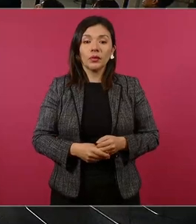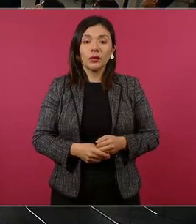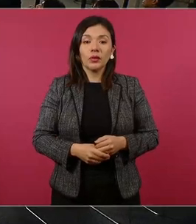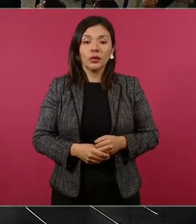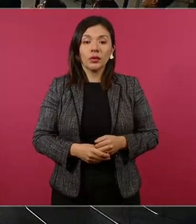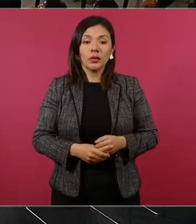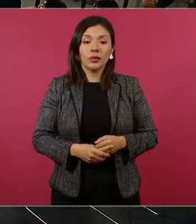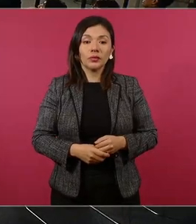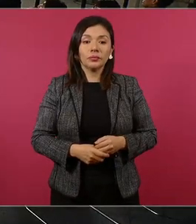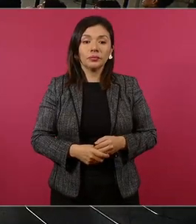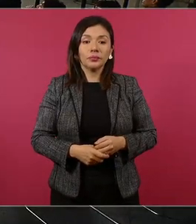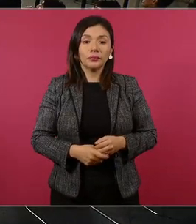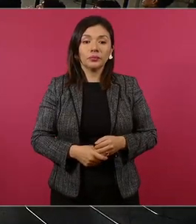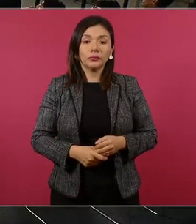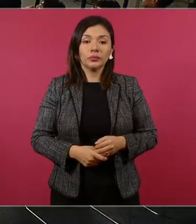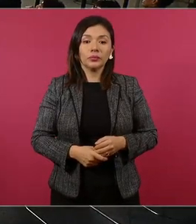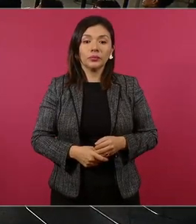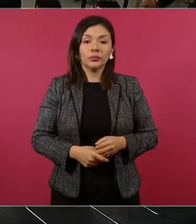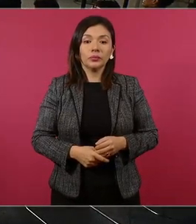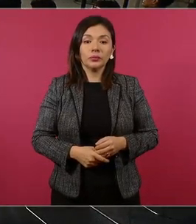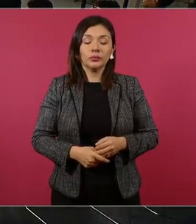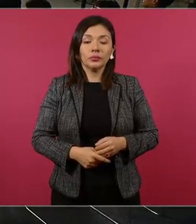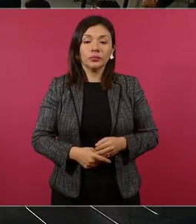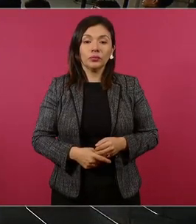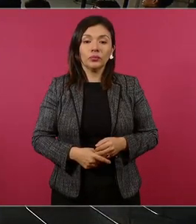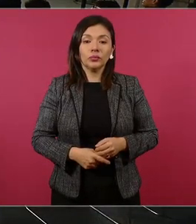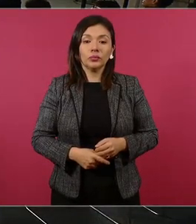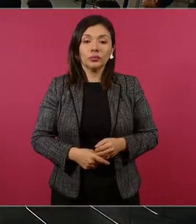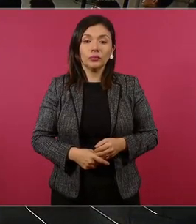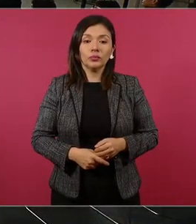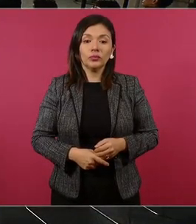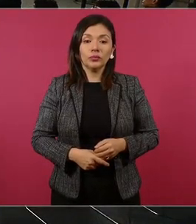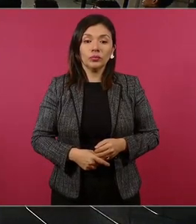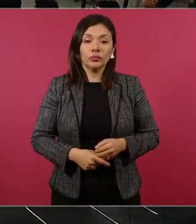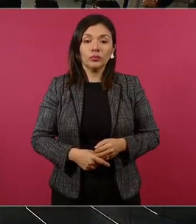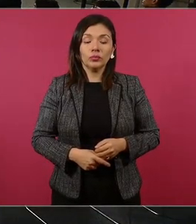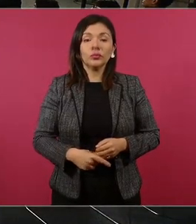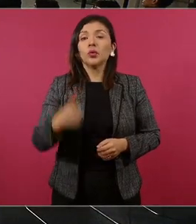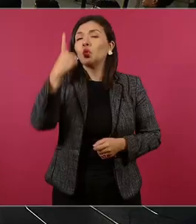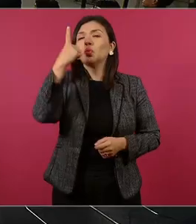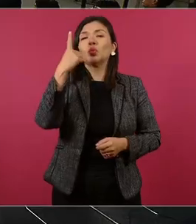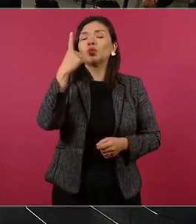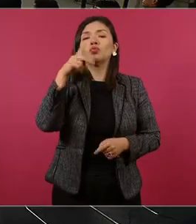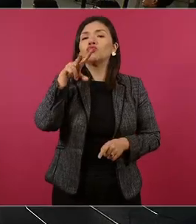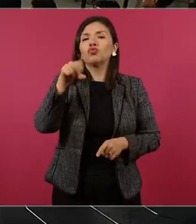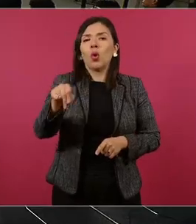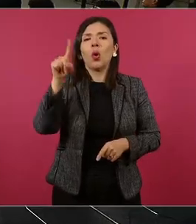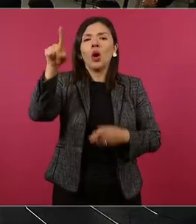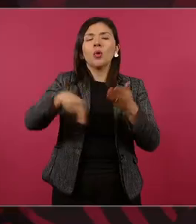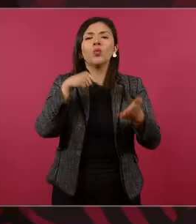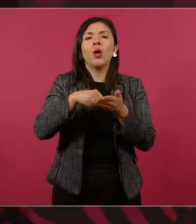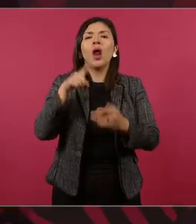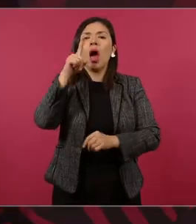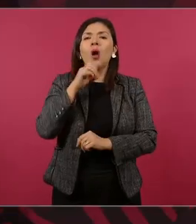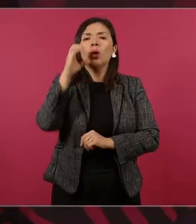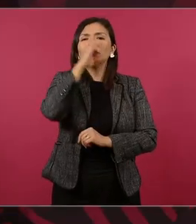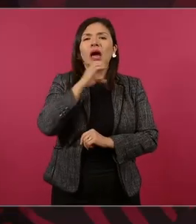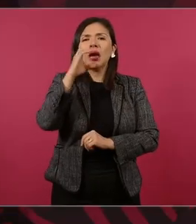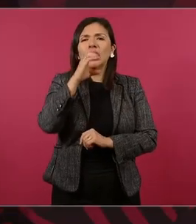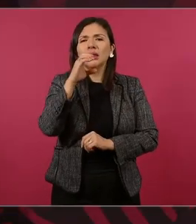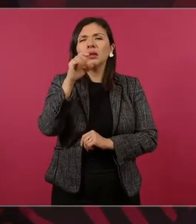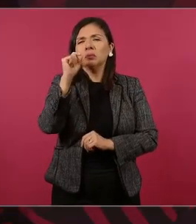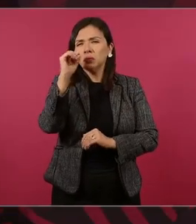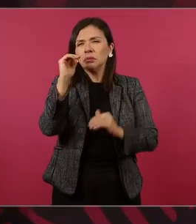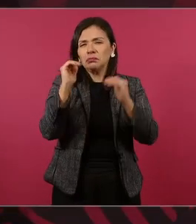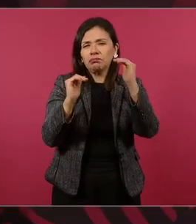otra la única excepción F Aguas calientes Por poco